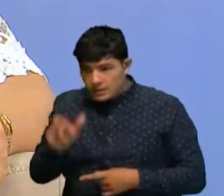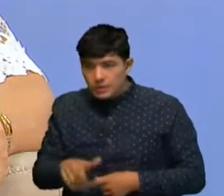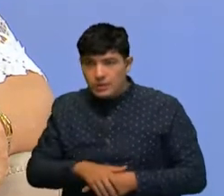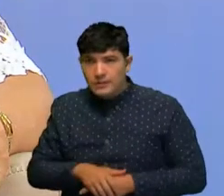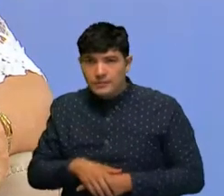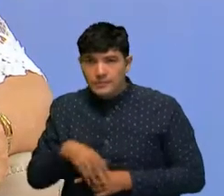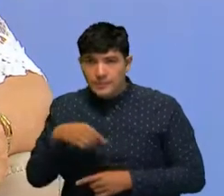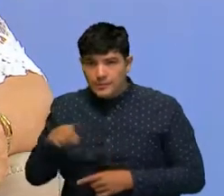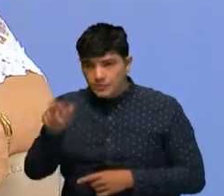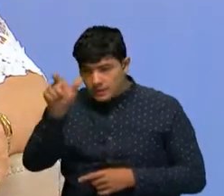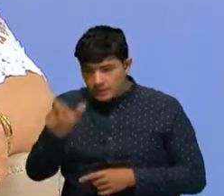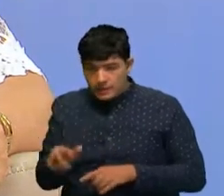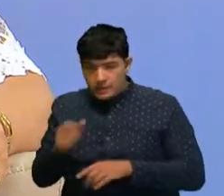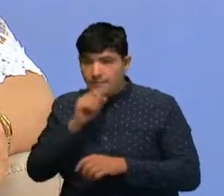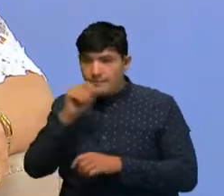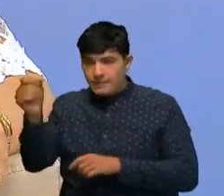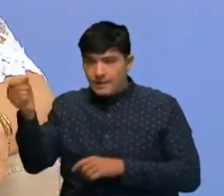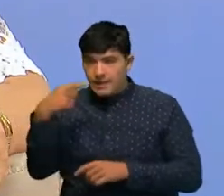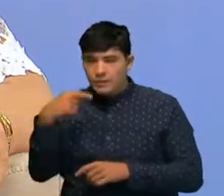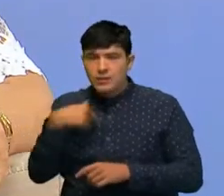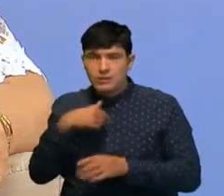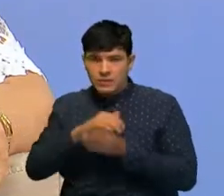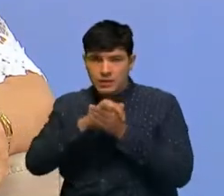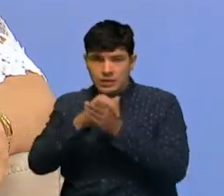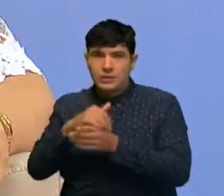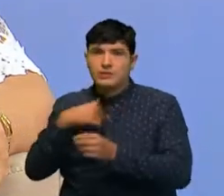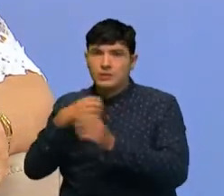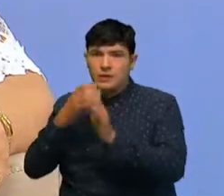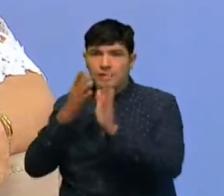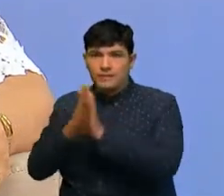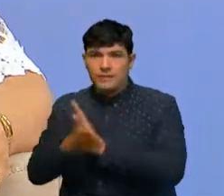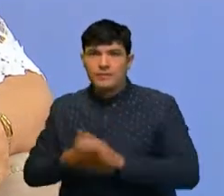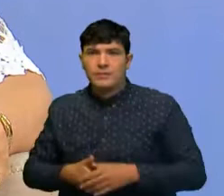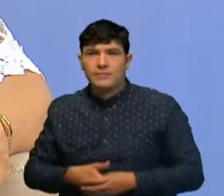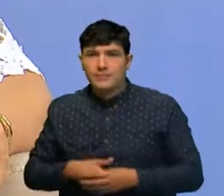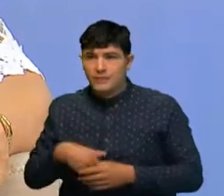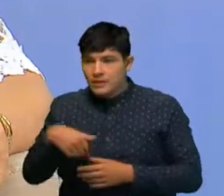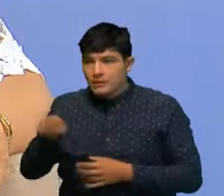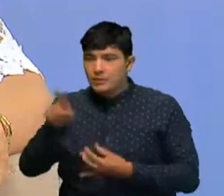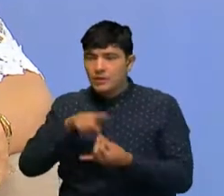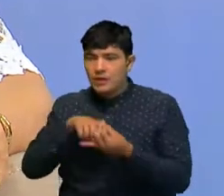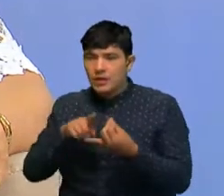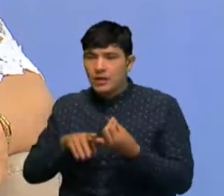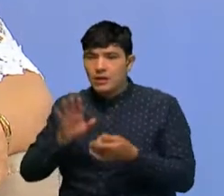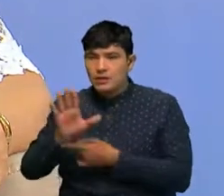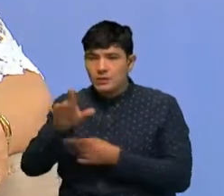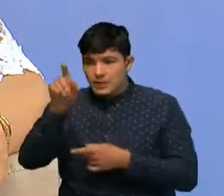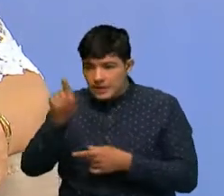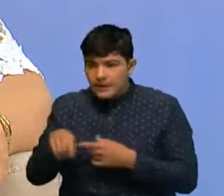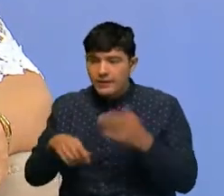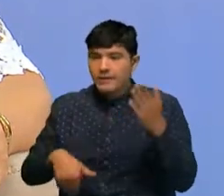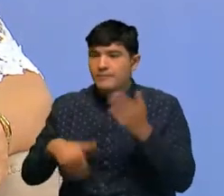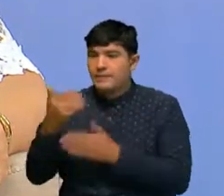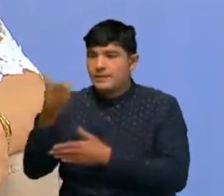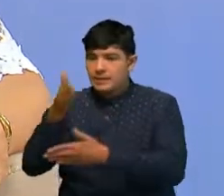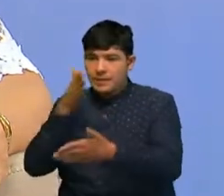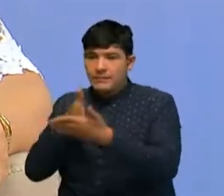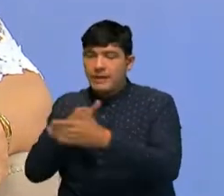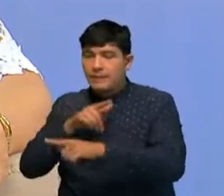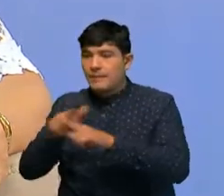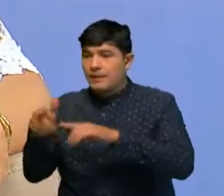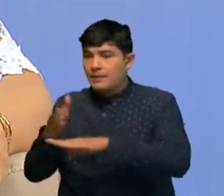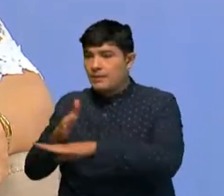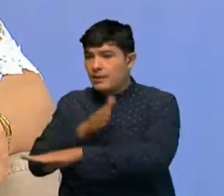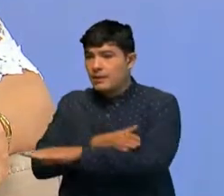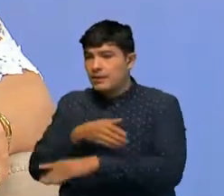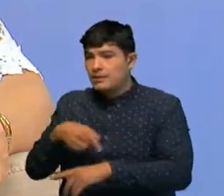que hizo la pregunta, yo le informo lo siguiente. En este caso tiene usted que entrar a demandar, pero inicialmente